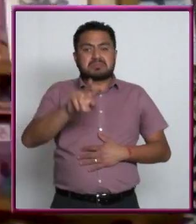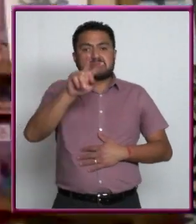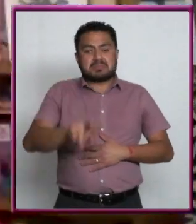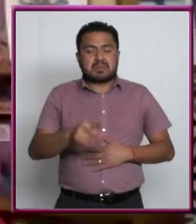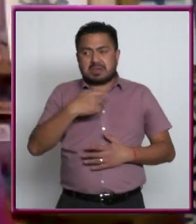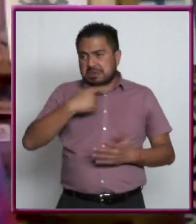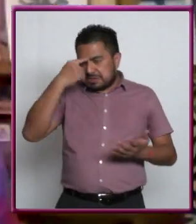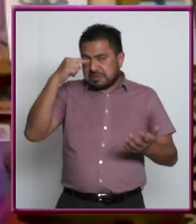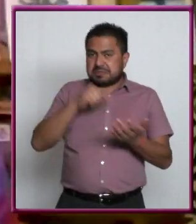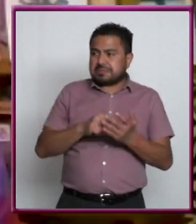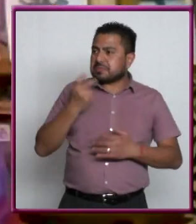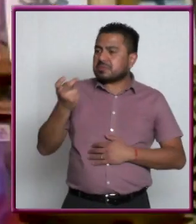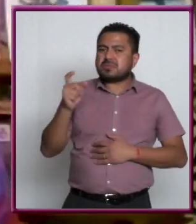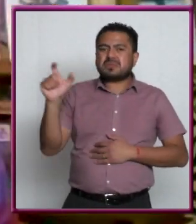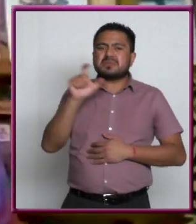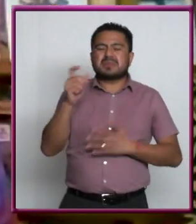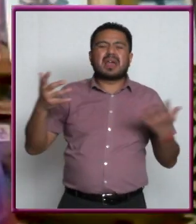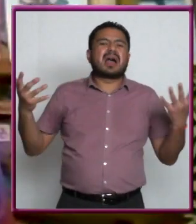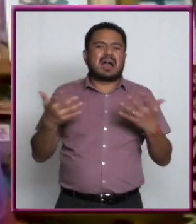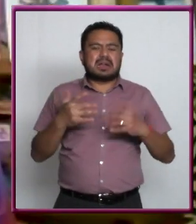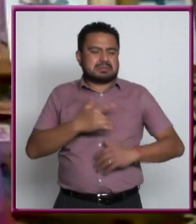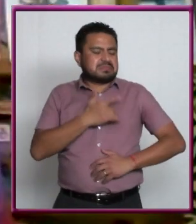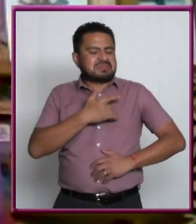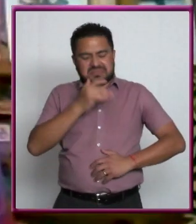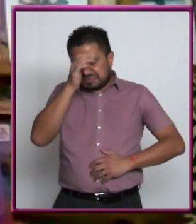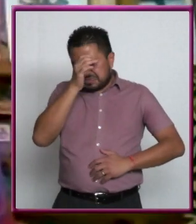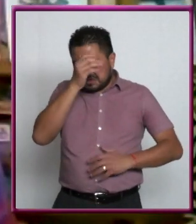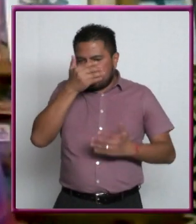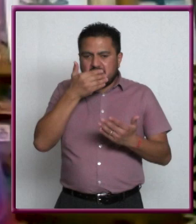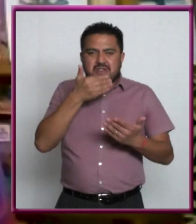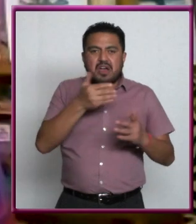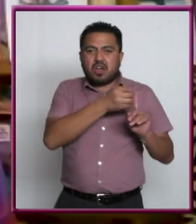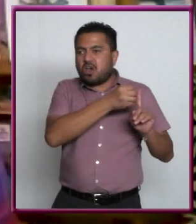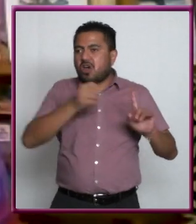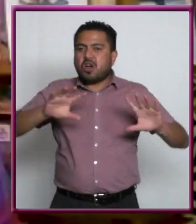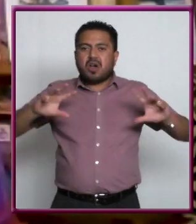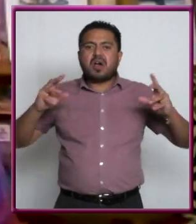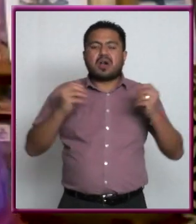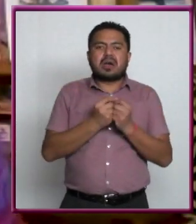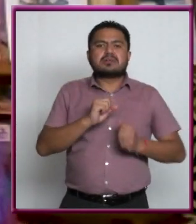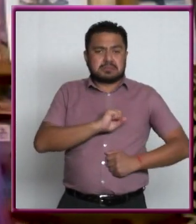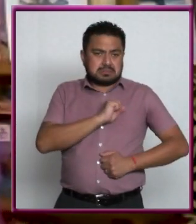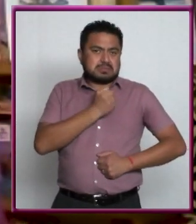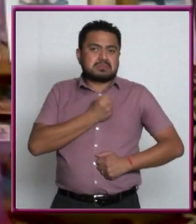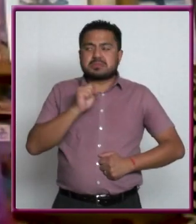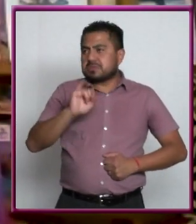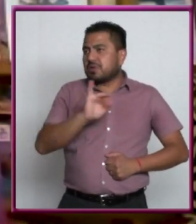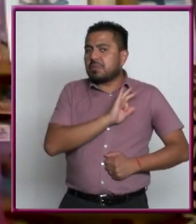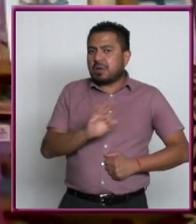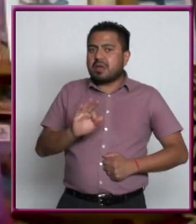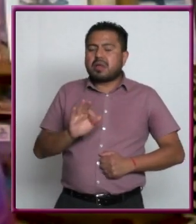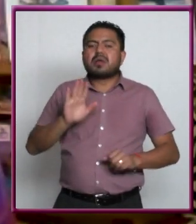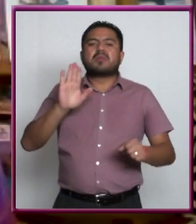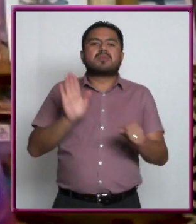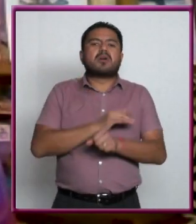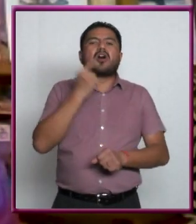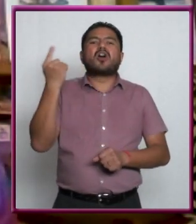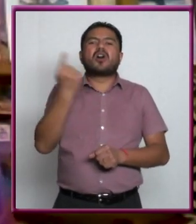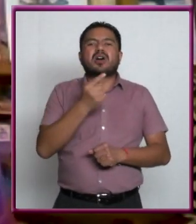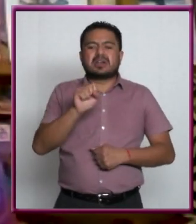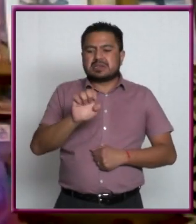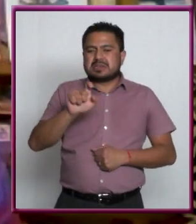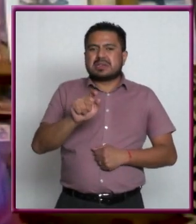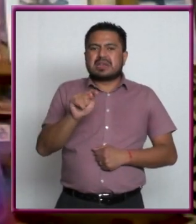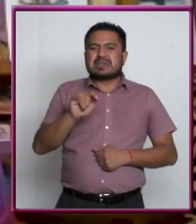Sí, Paula, de hecho yo creo que el sexting, cuando se hace de manera consciente y ordenadita, digamos, pues es saludable, ¿no?